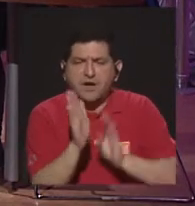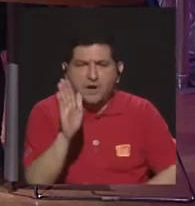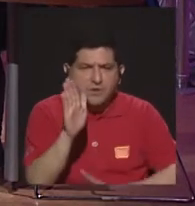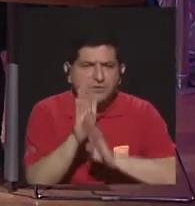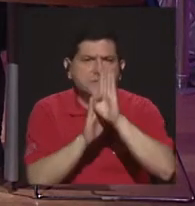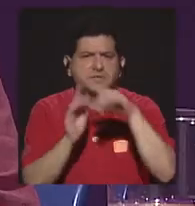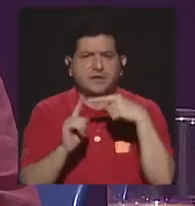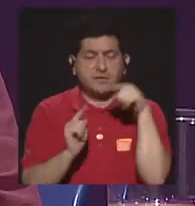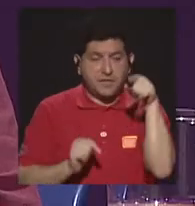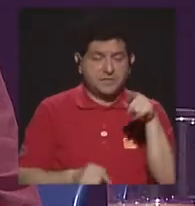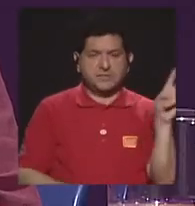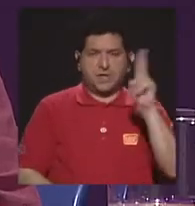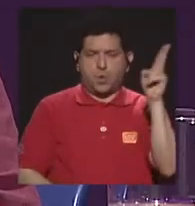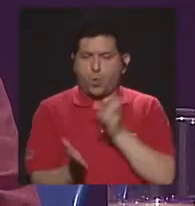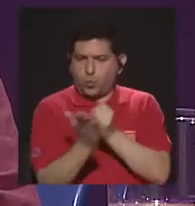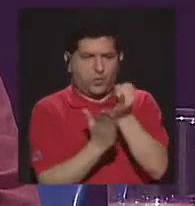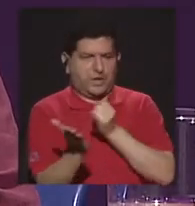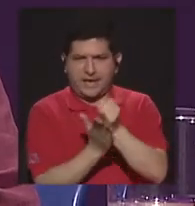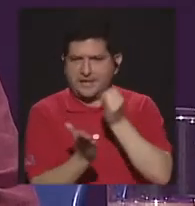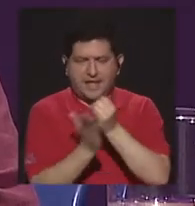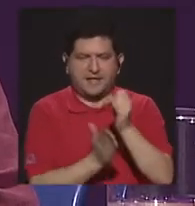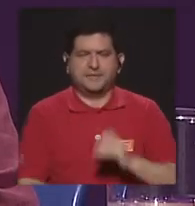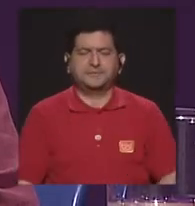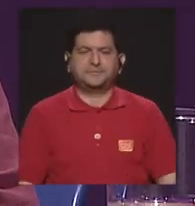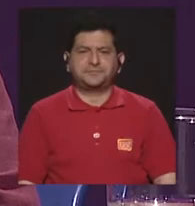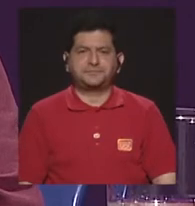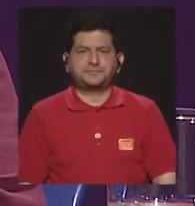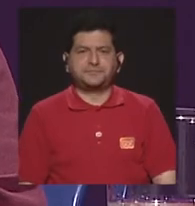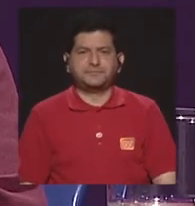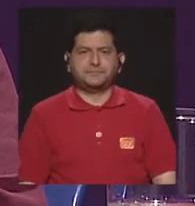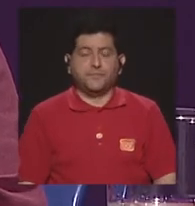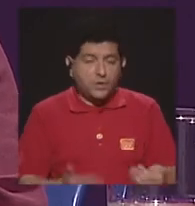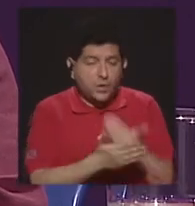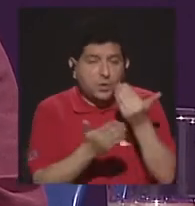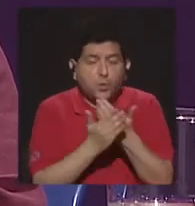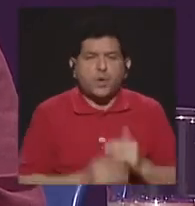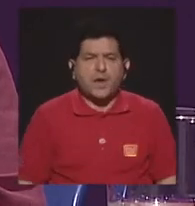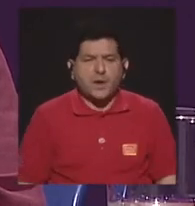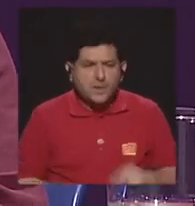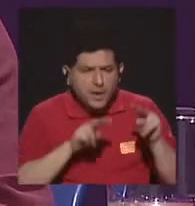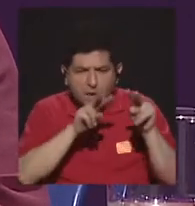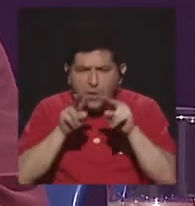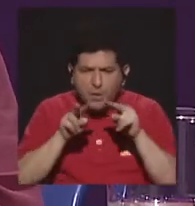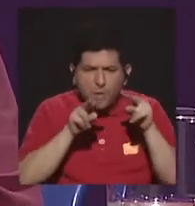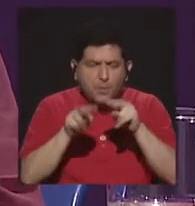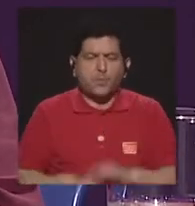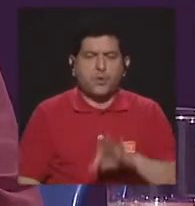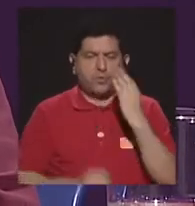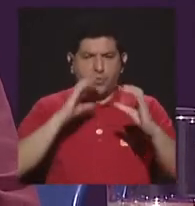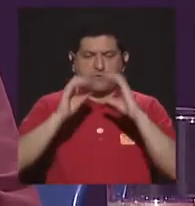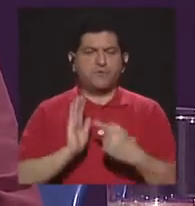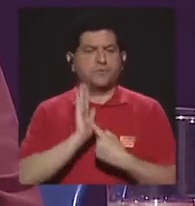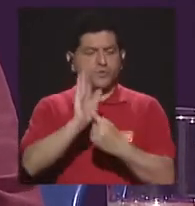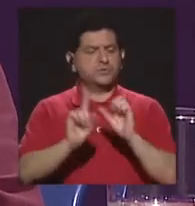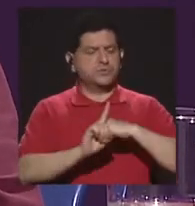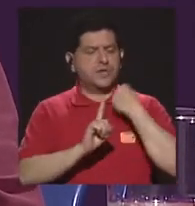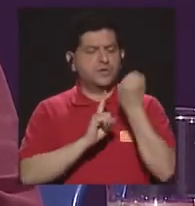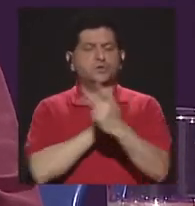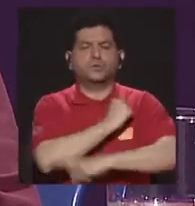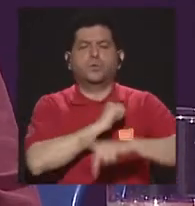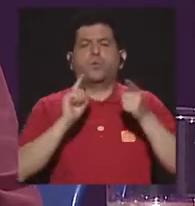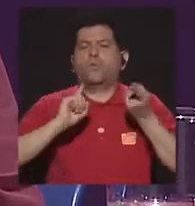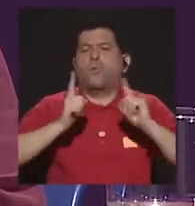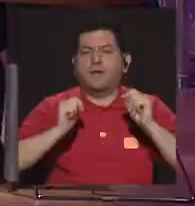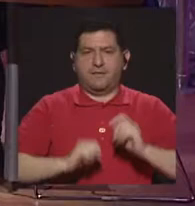desarrollan desde esa unidad de investigación. Un reciente monitoreo de medios que nos va a revelar pues, cómo está la situación en nuestro